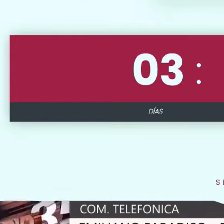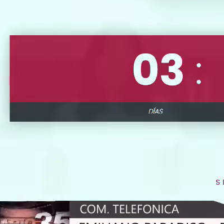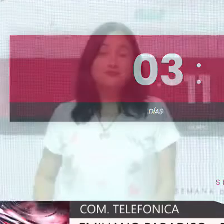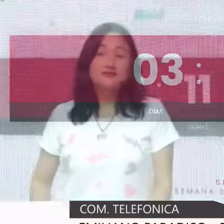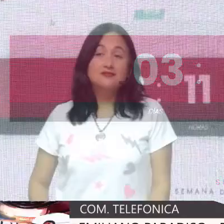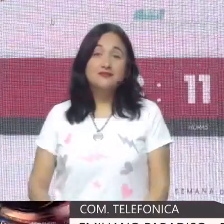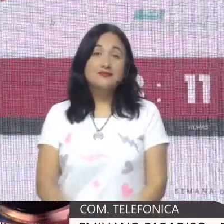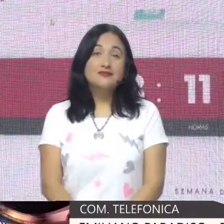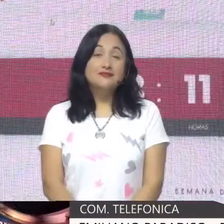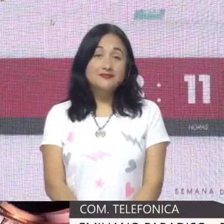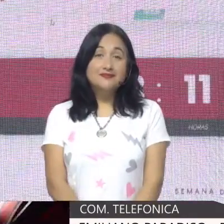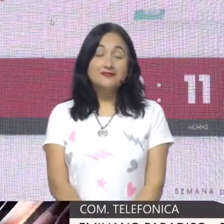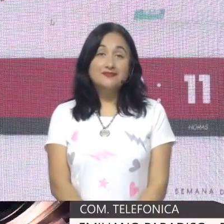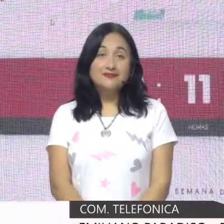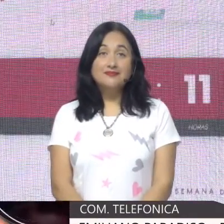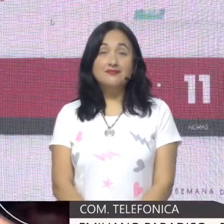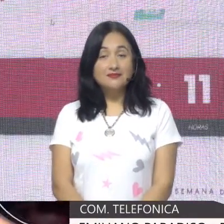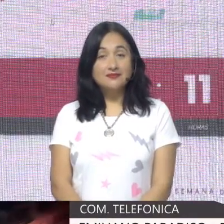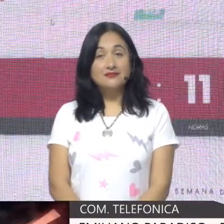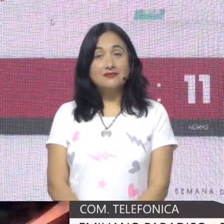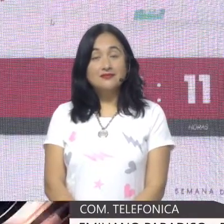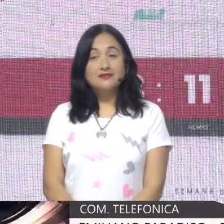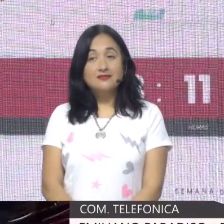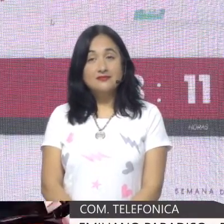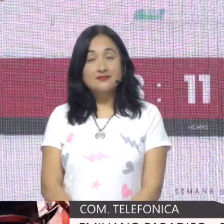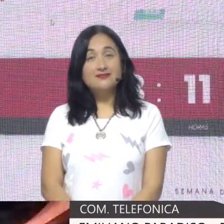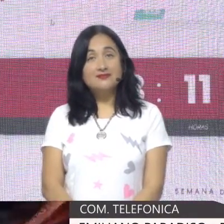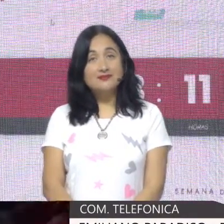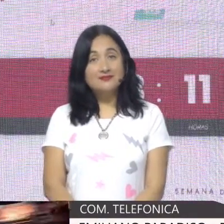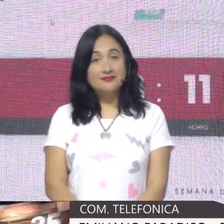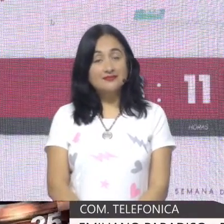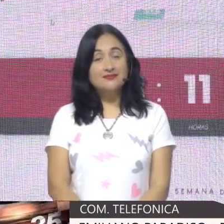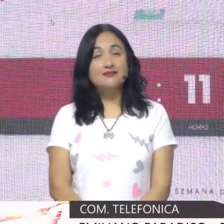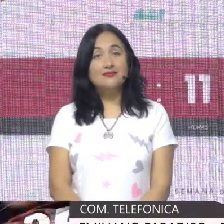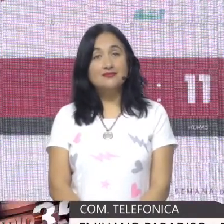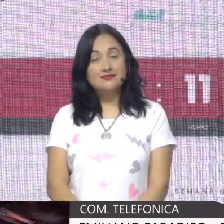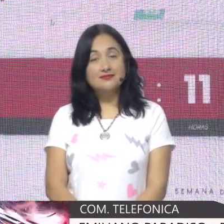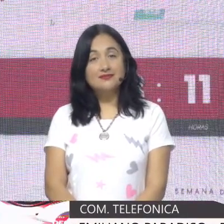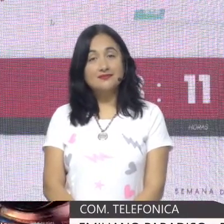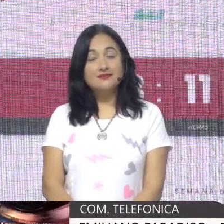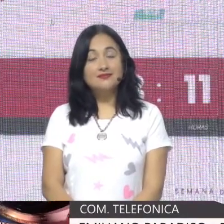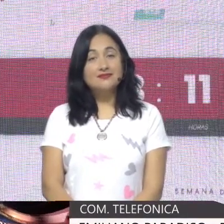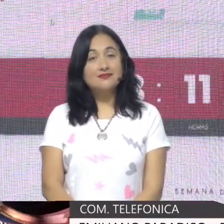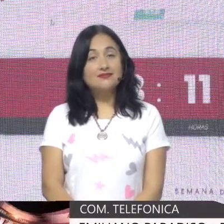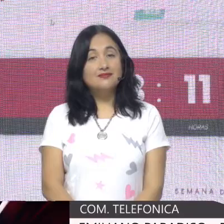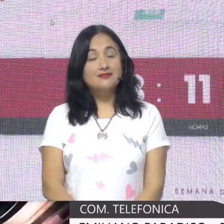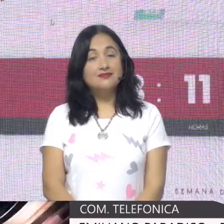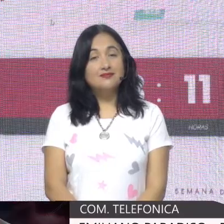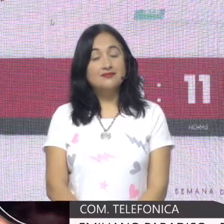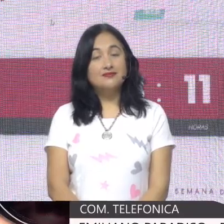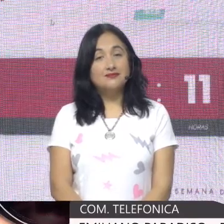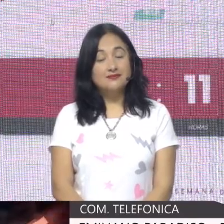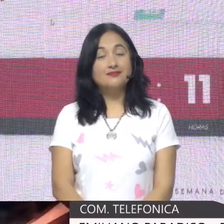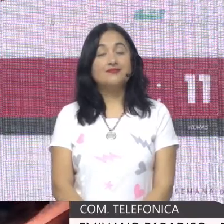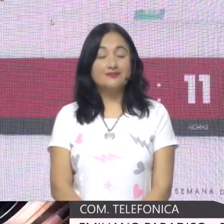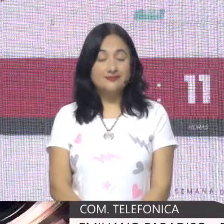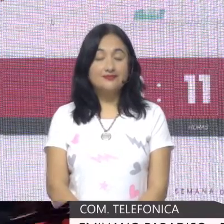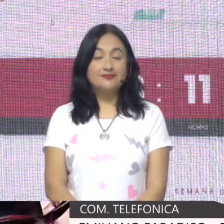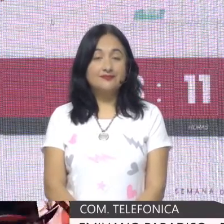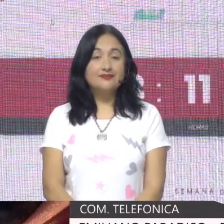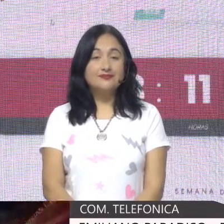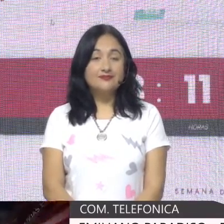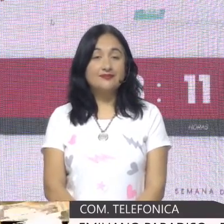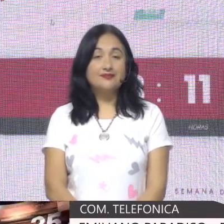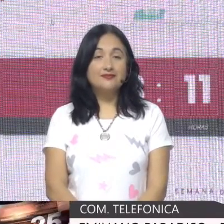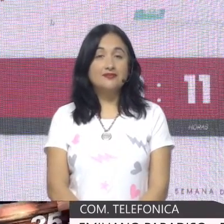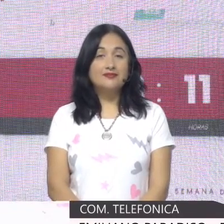primavera inclusiva, participativa, con posibilidades para todos, con premios para todos, divertida también y con mucho cuidado. Siempre eso